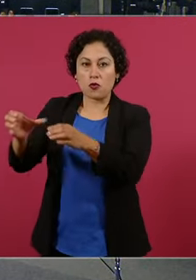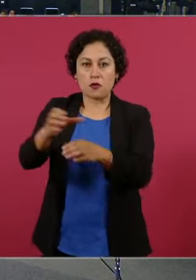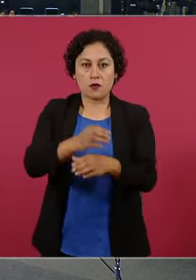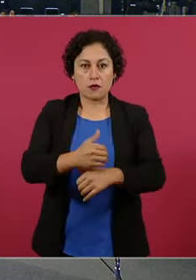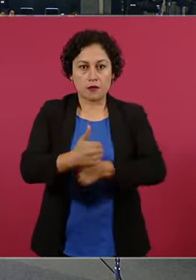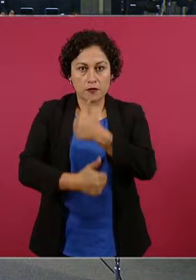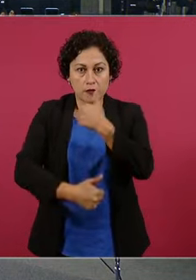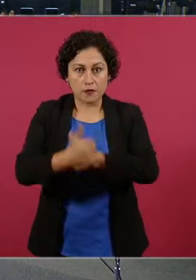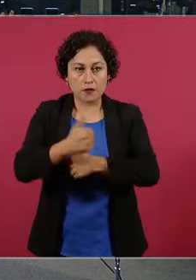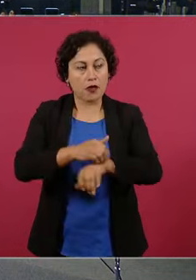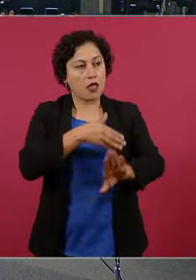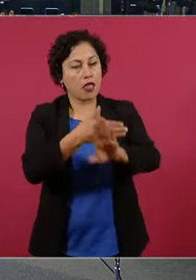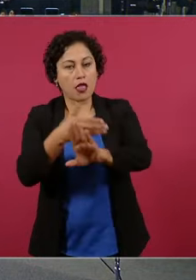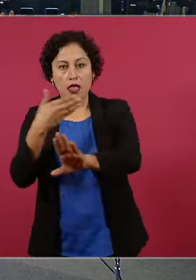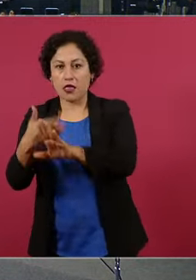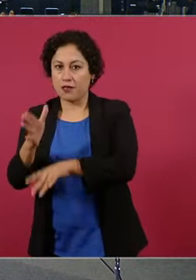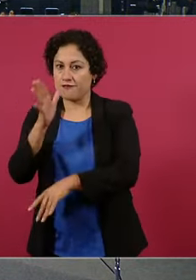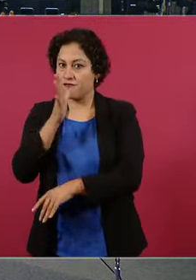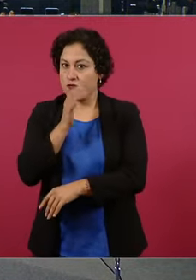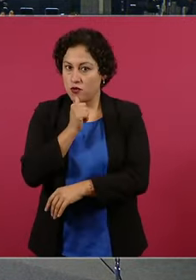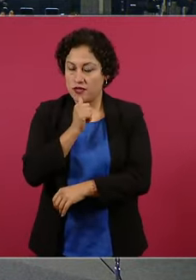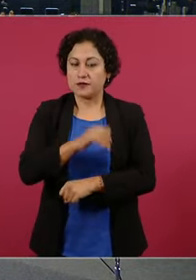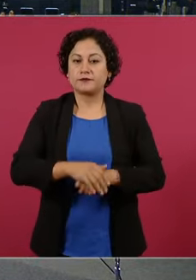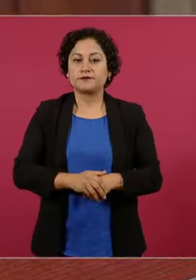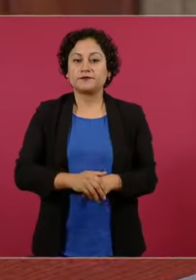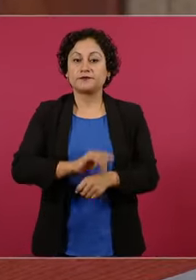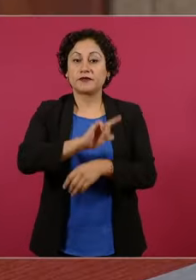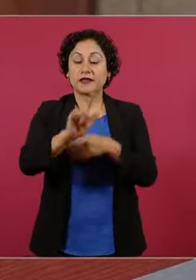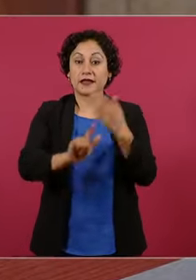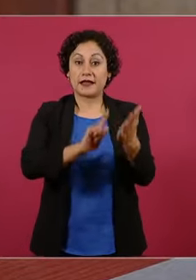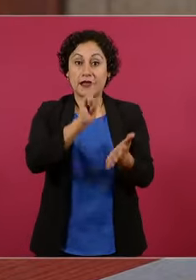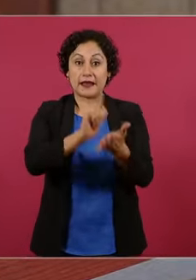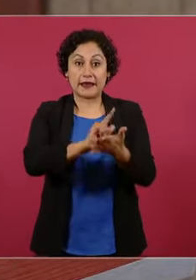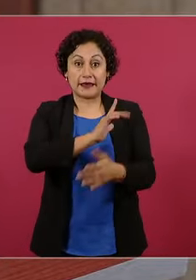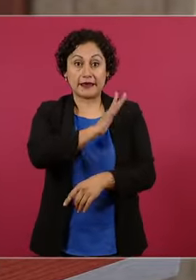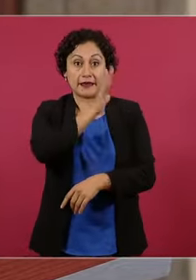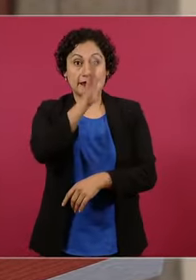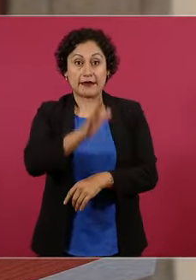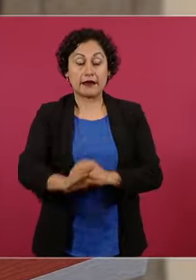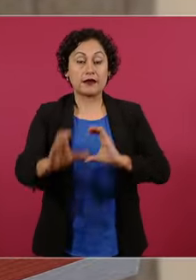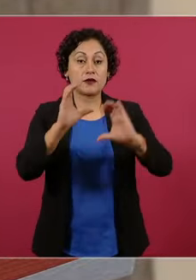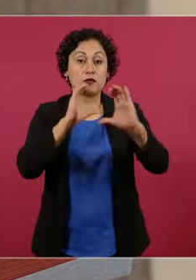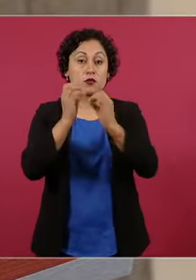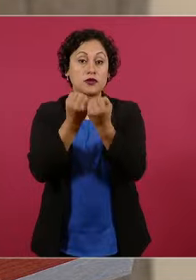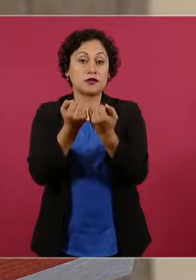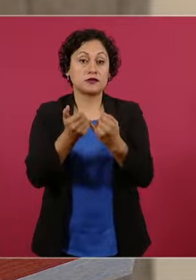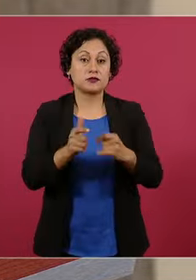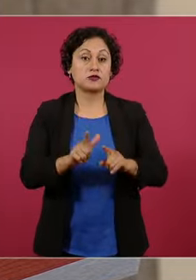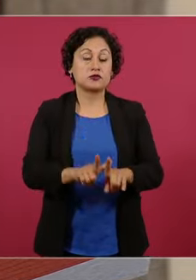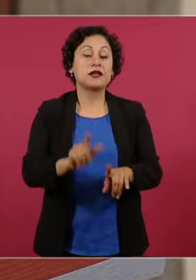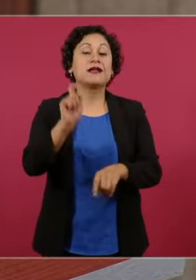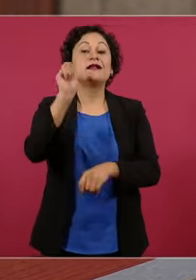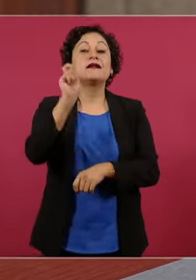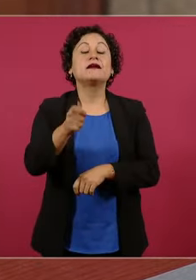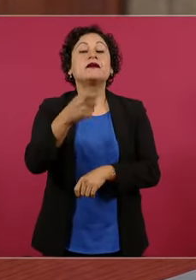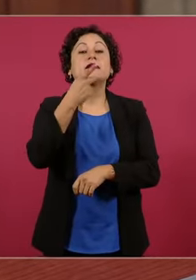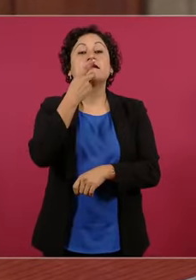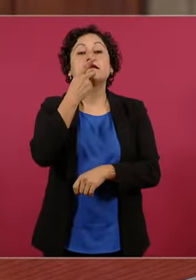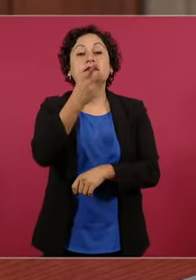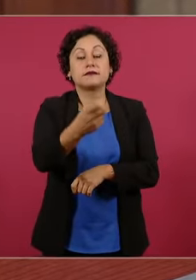La Ley General de Comunicación Social indica que la objetividad e imparcialidad implica